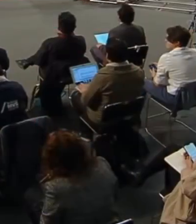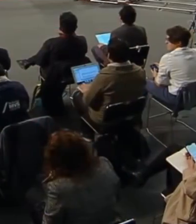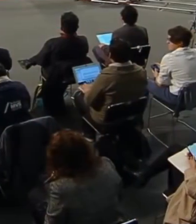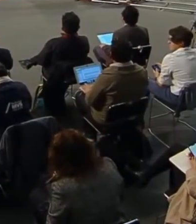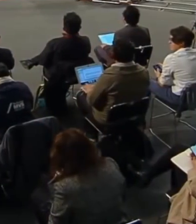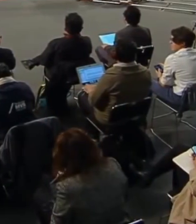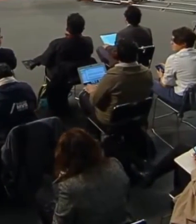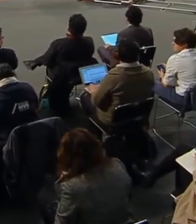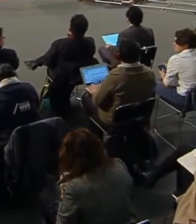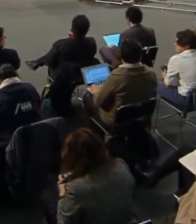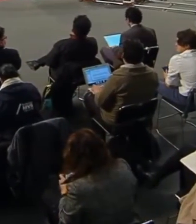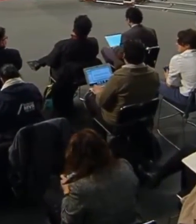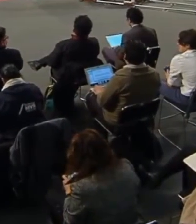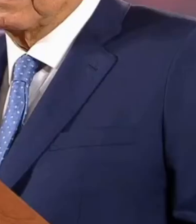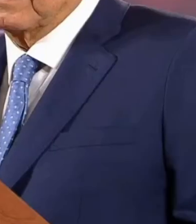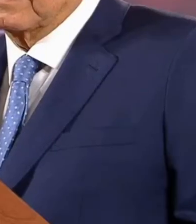en años,